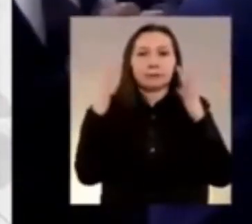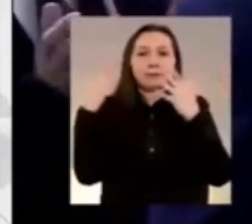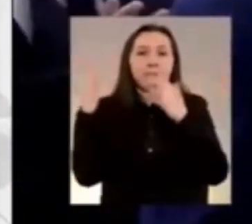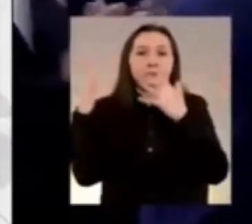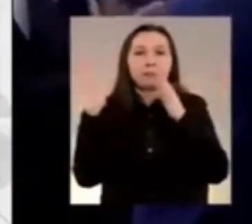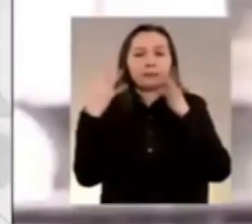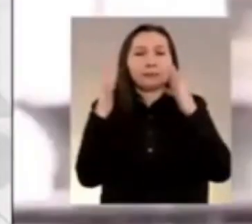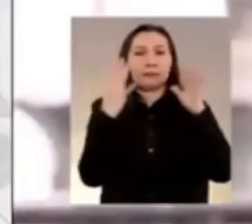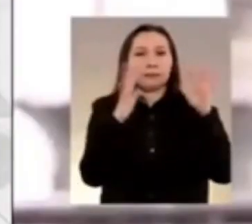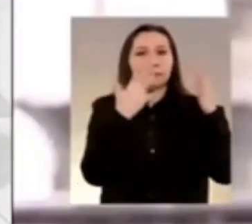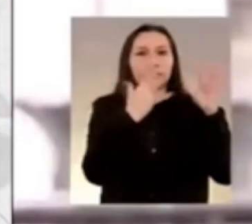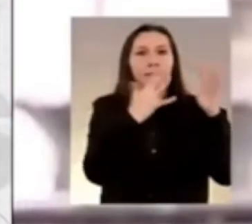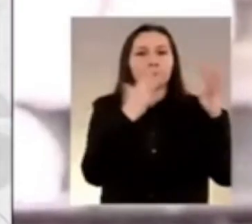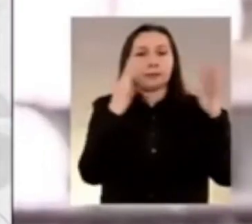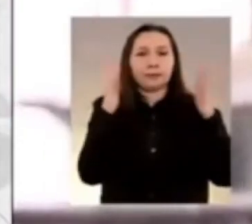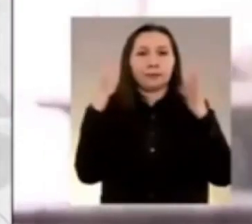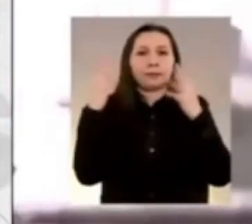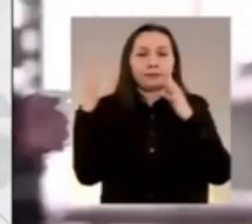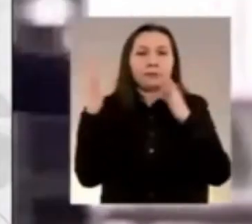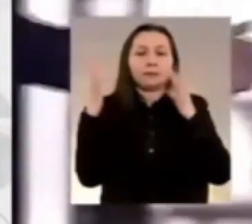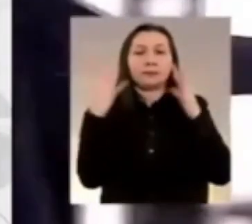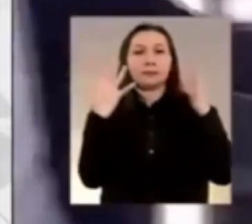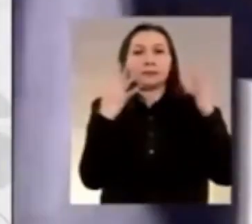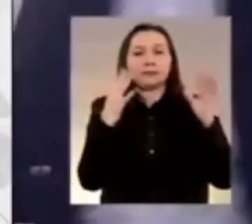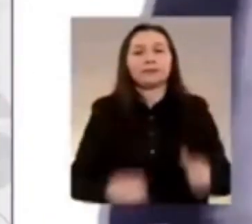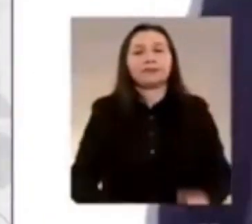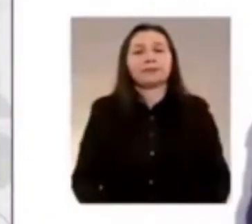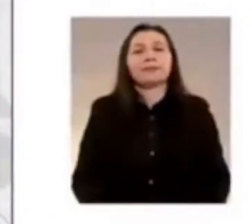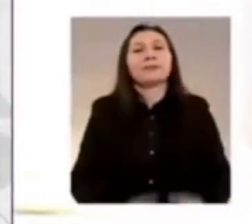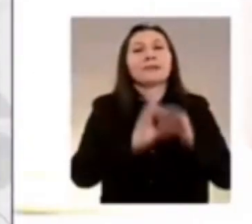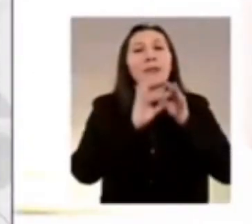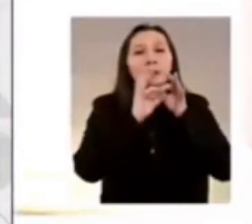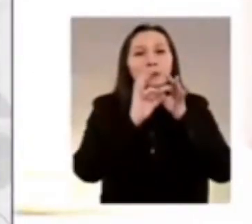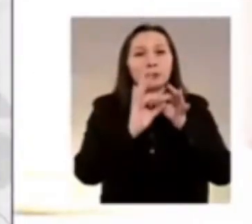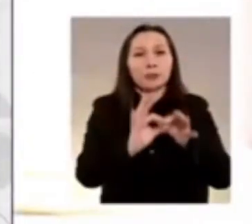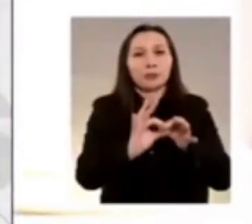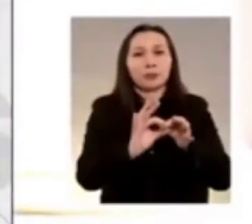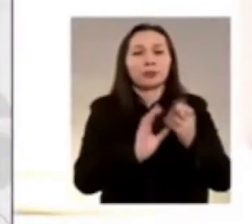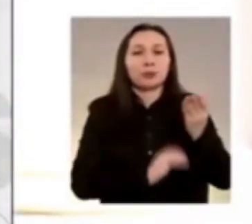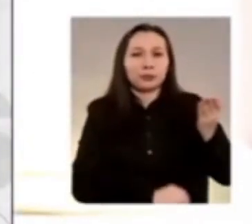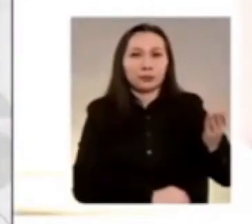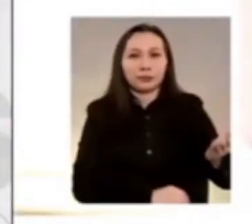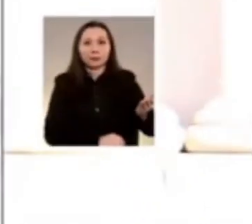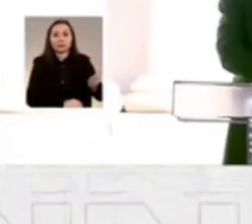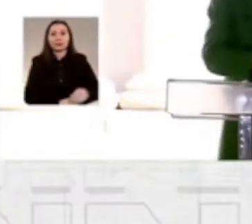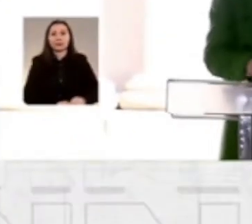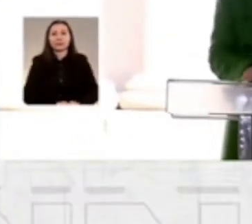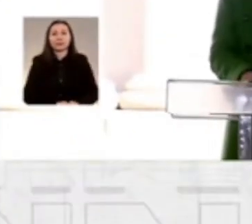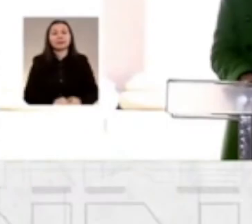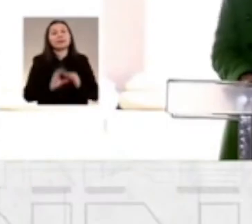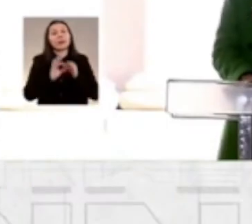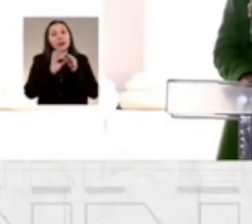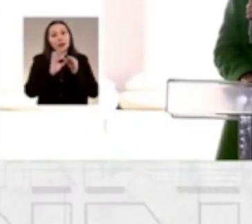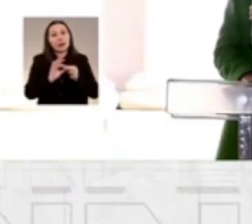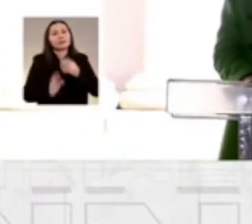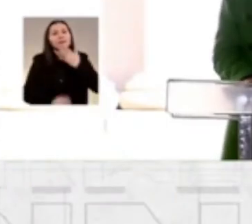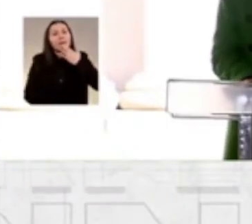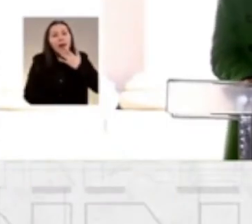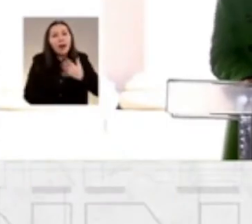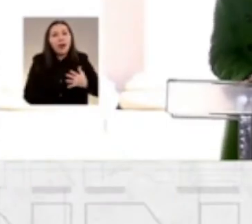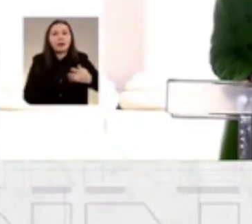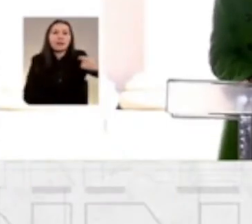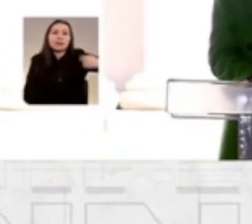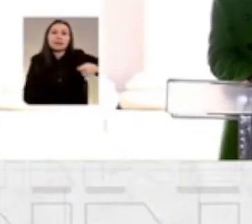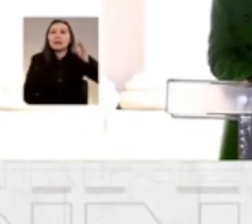del presidente Salvador Allende, quien a los 50 años del golpe de Estado, pues intenta hacer un retrato de lo